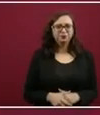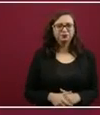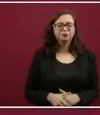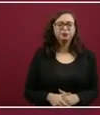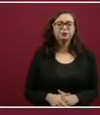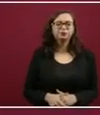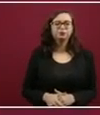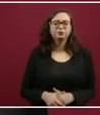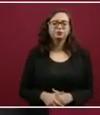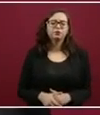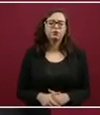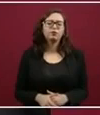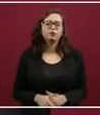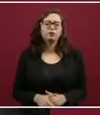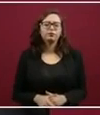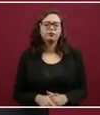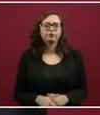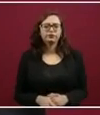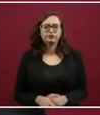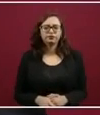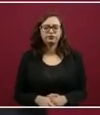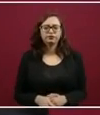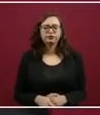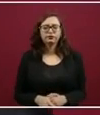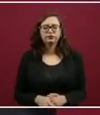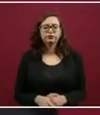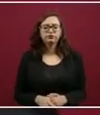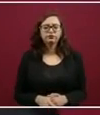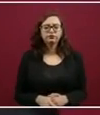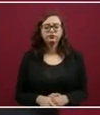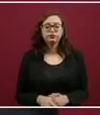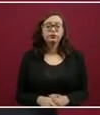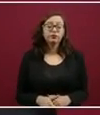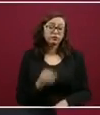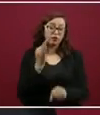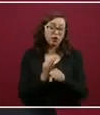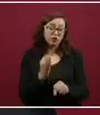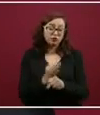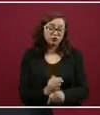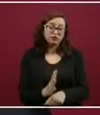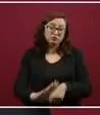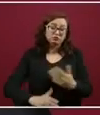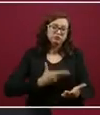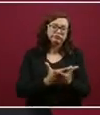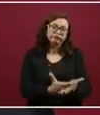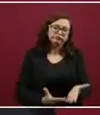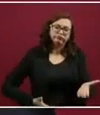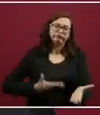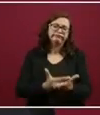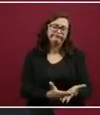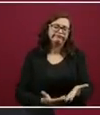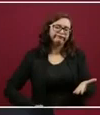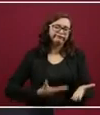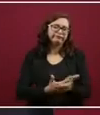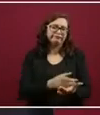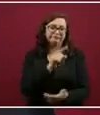informes para que la Fiscalía General haga